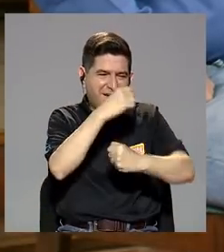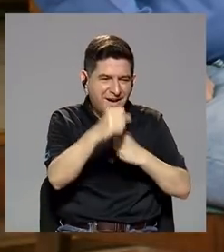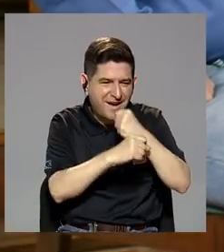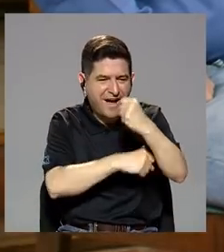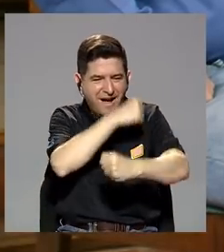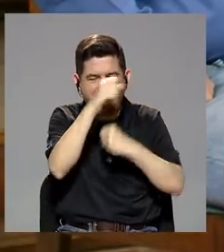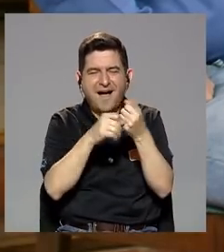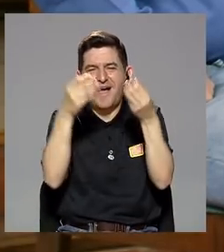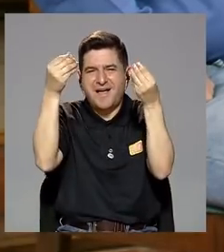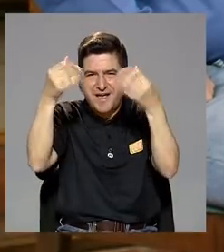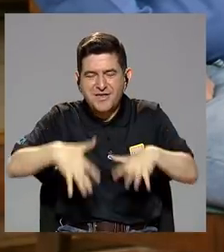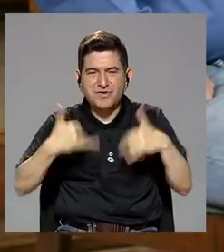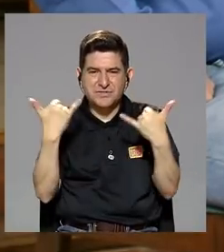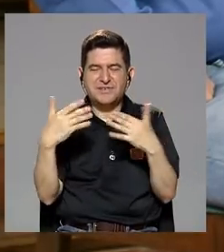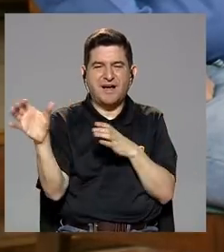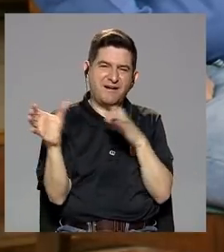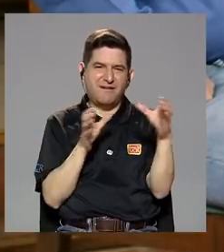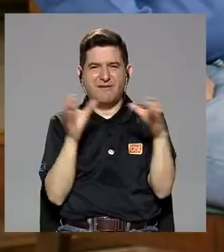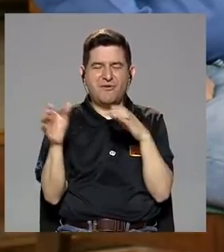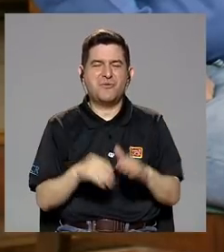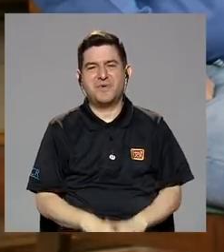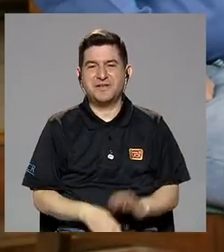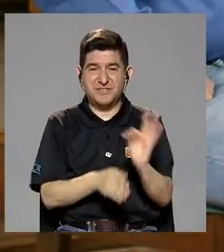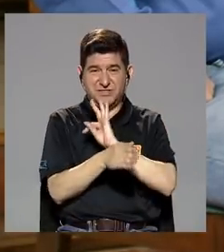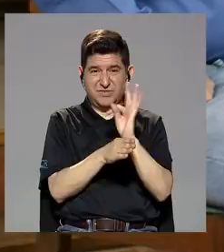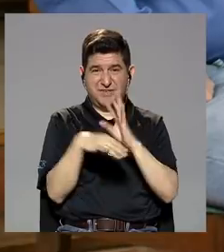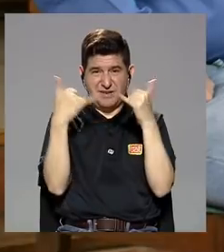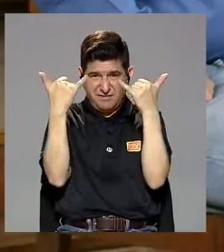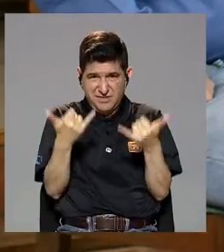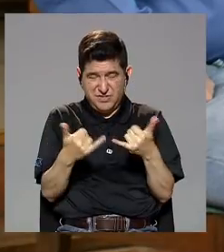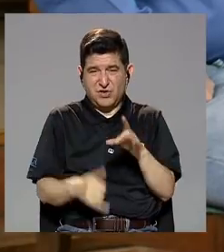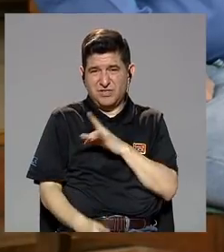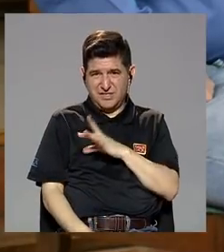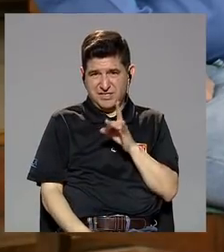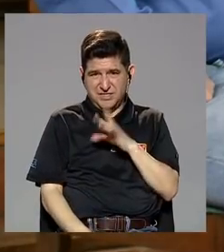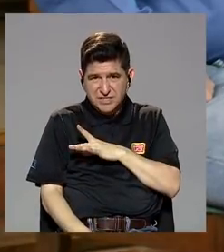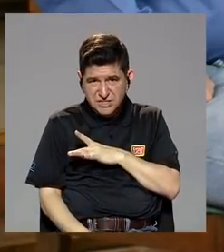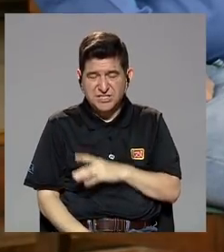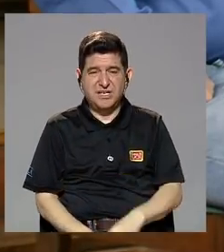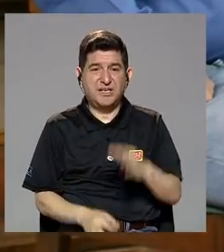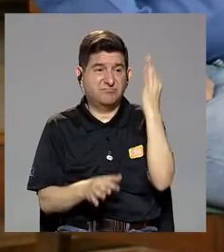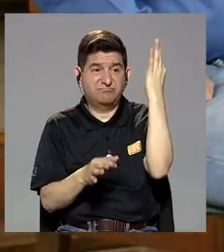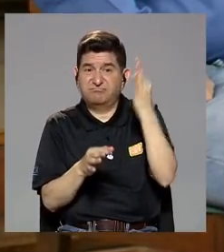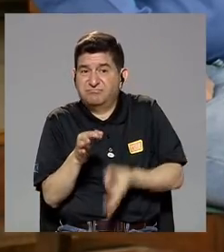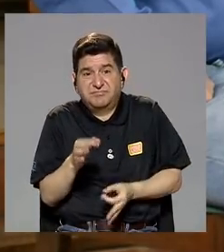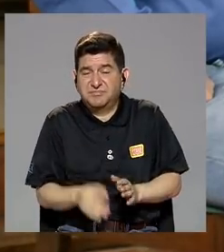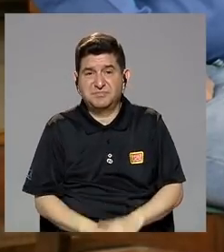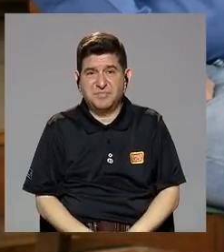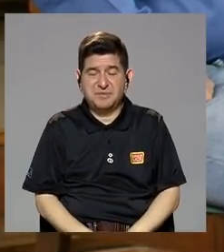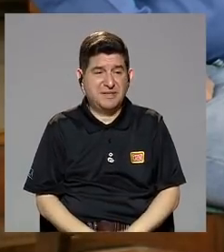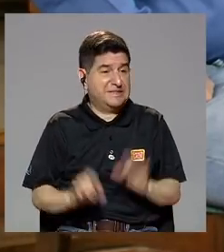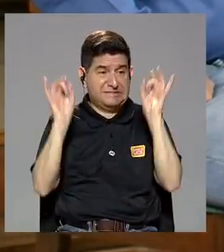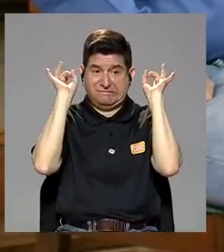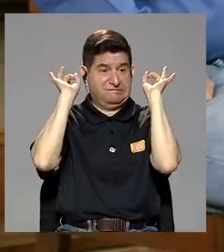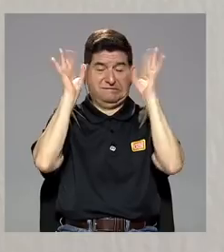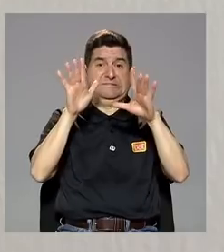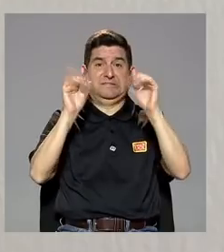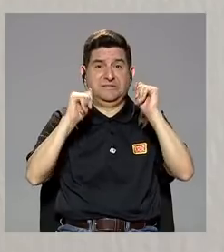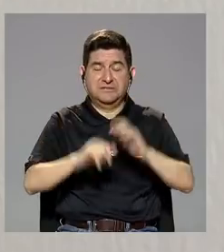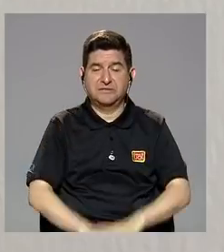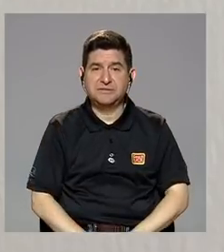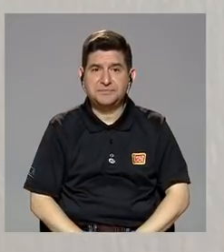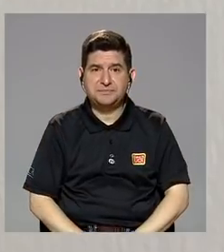años se fue perdiendo porque ya la comercialización de la televisión en este momento chile y es sencillamente aberrante o sea